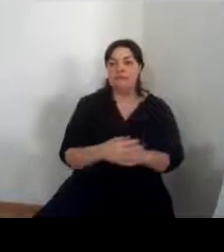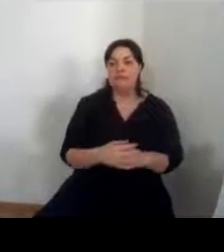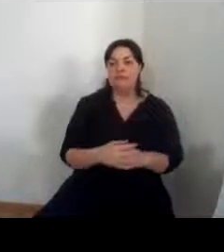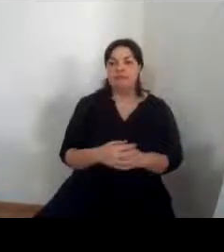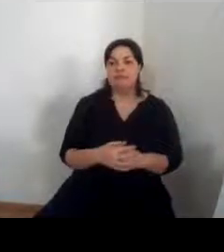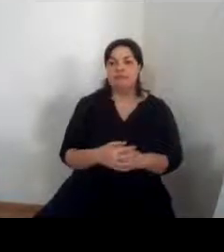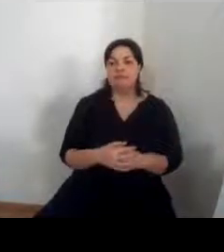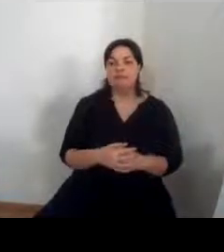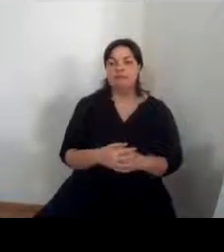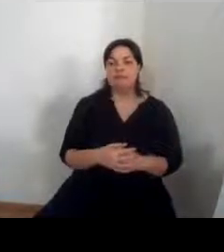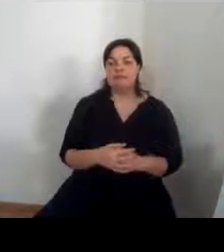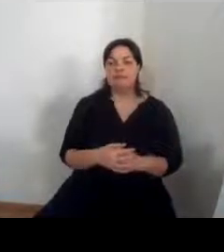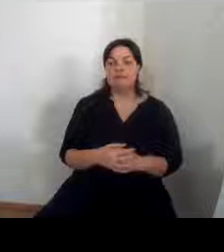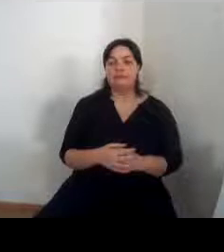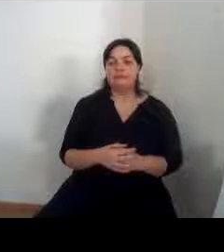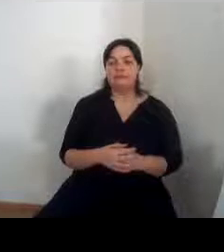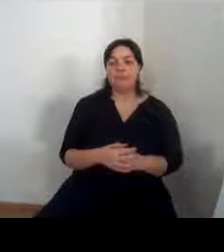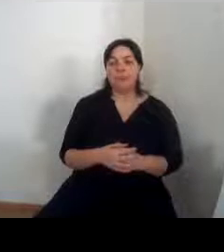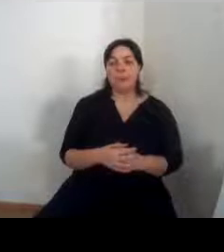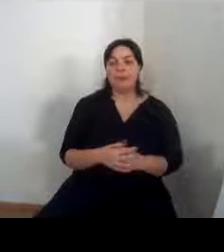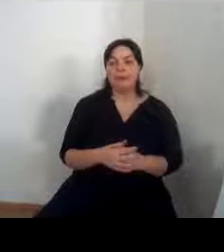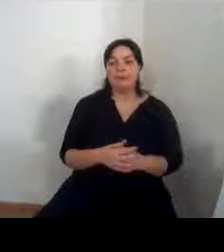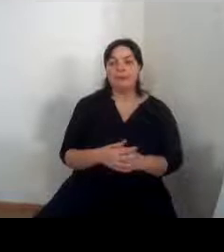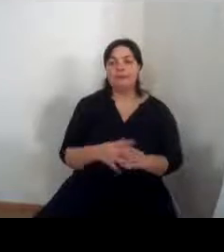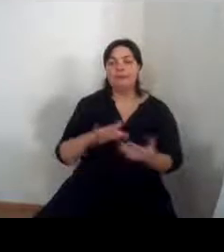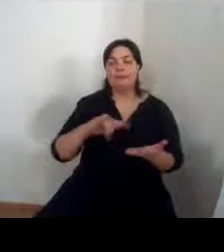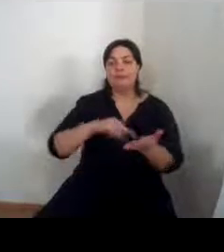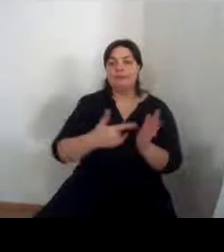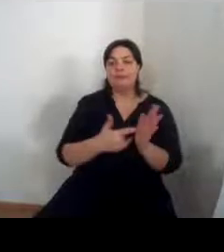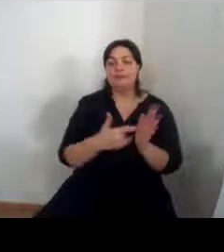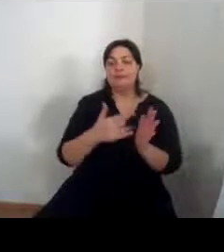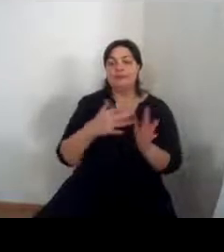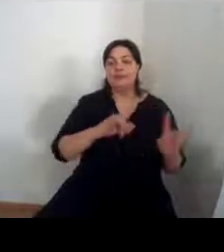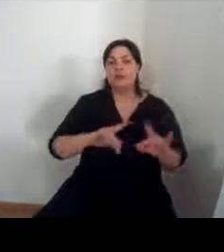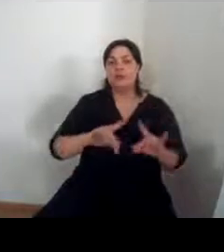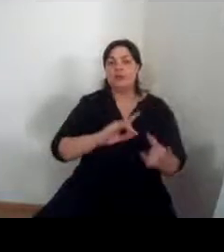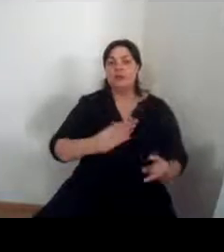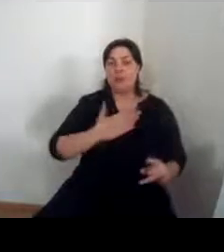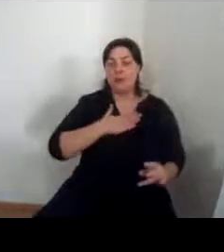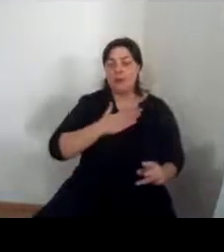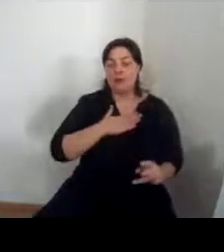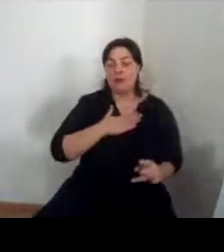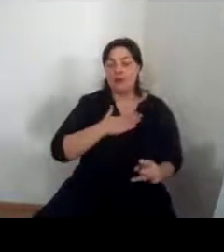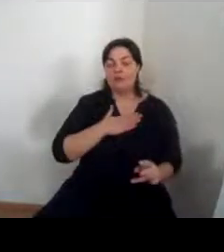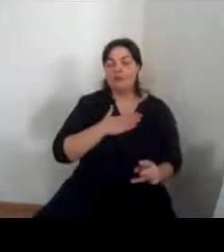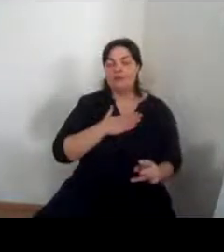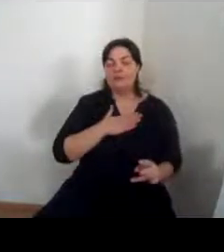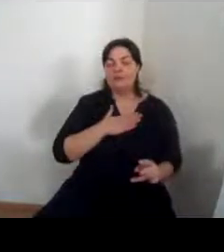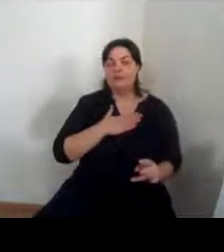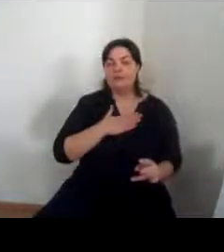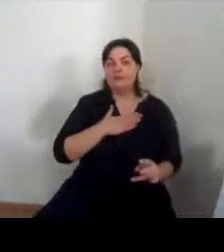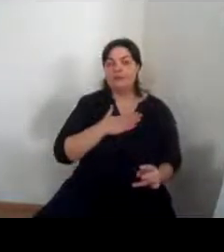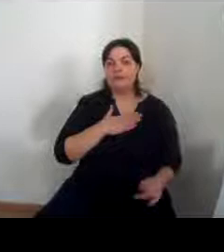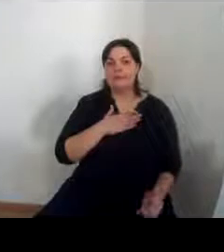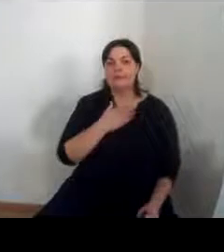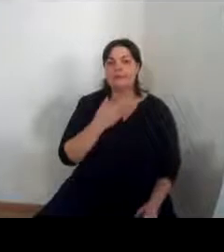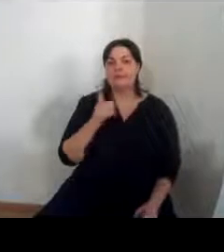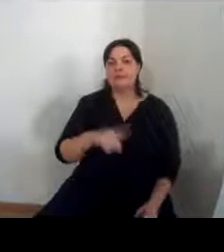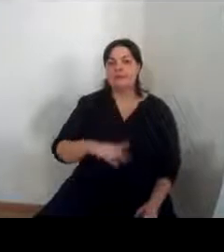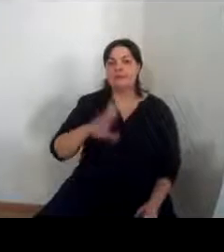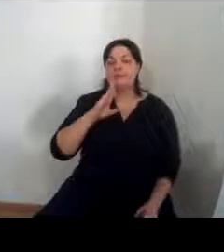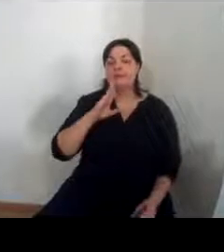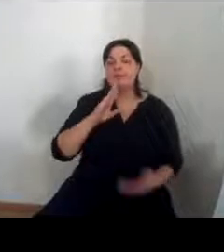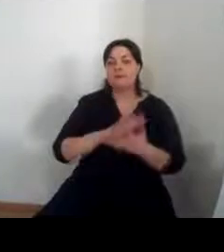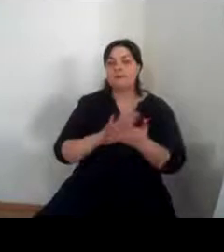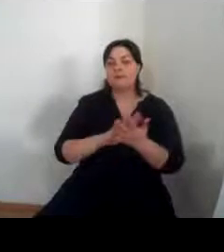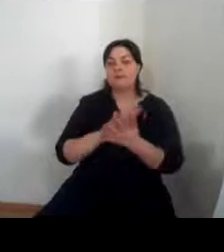en ambos lados de la raya. El proyecto CERPAD, Territorio y Patrimonio, es un proyecto que, incluso como decía anteriormente, desde el punto